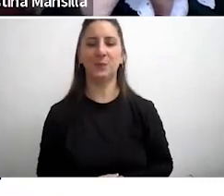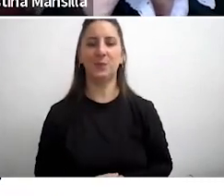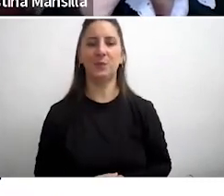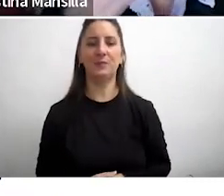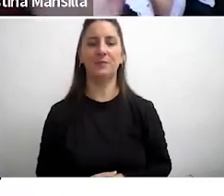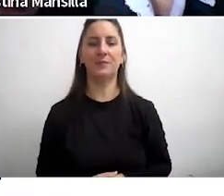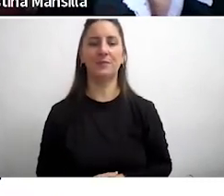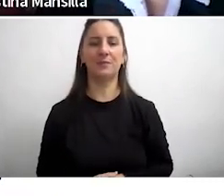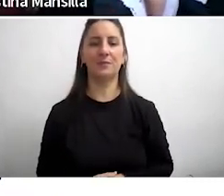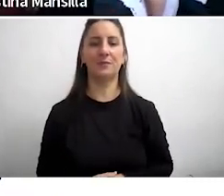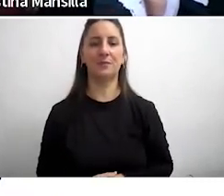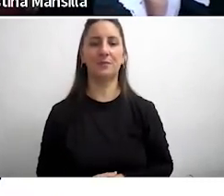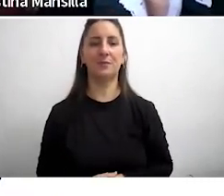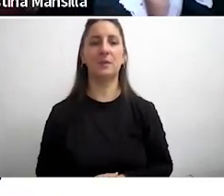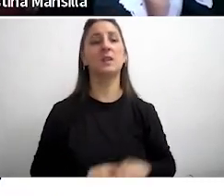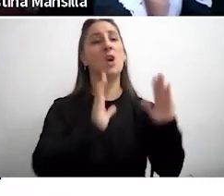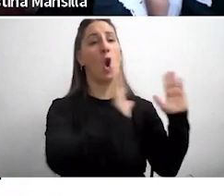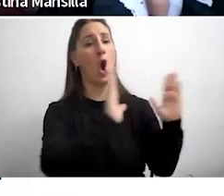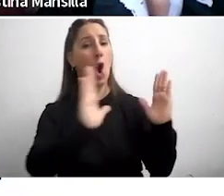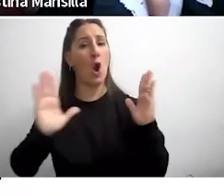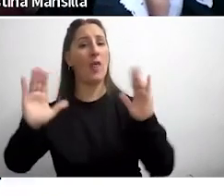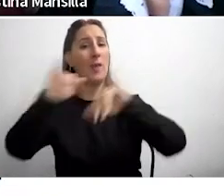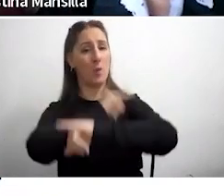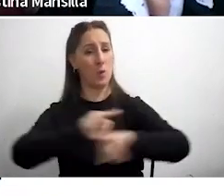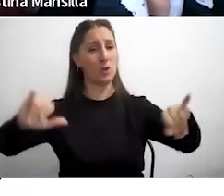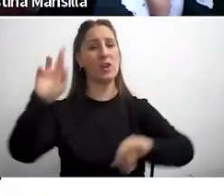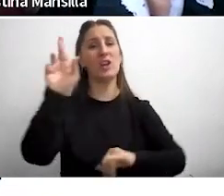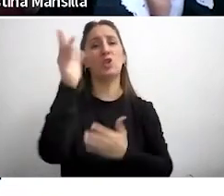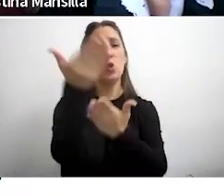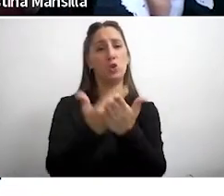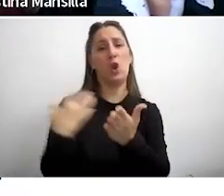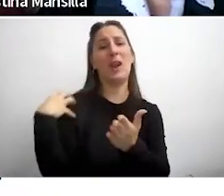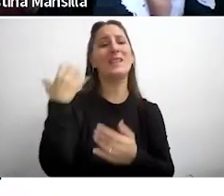Siguiendo con el orden de las publicaciones, la Resolución General